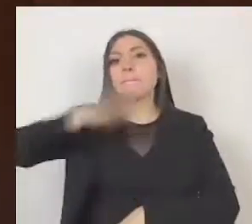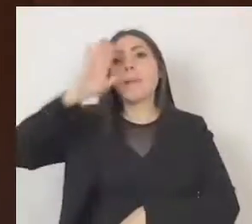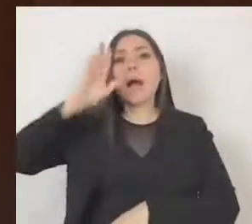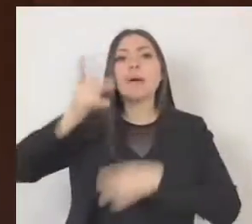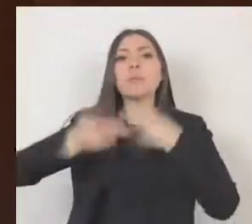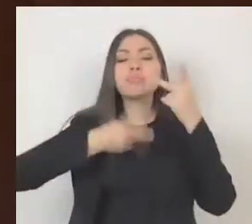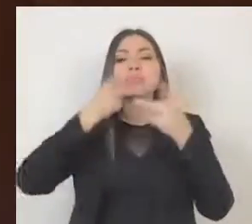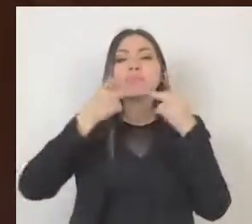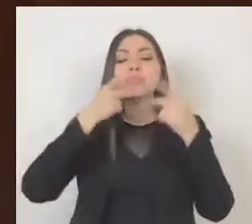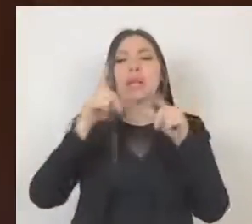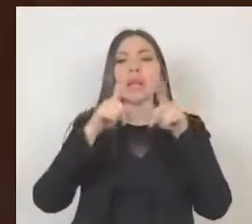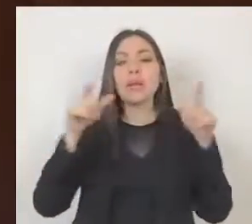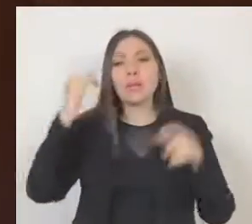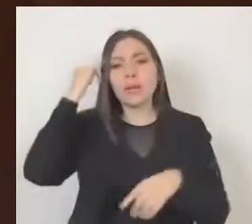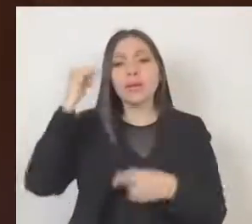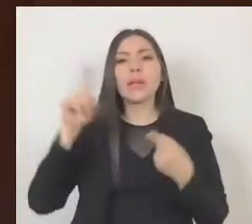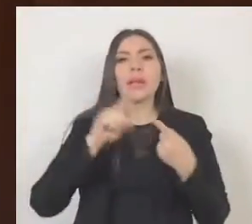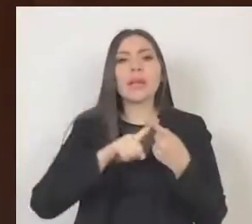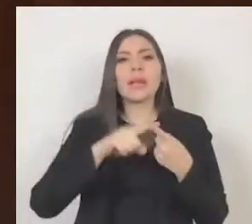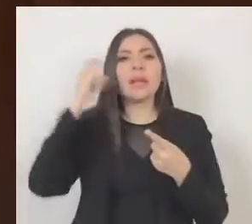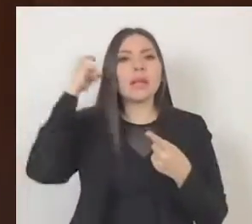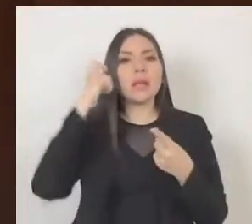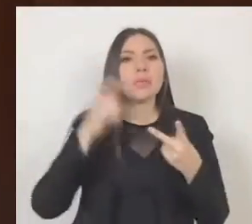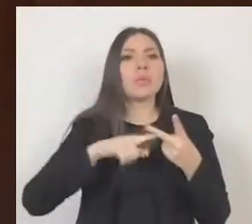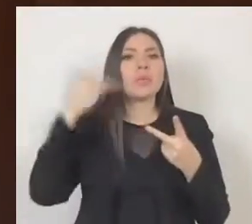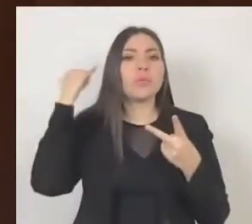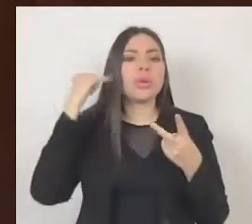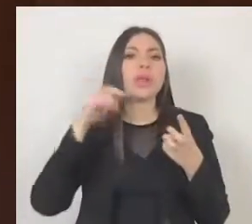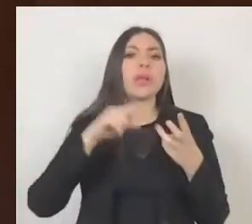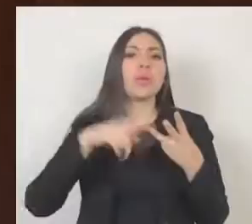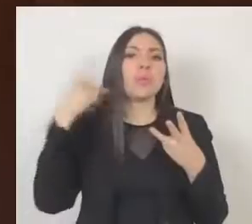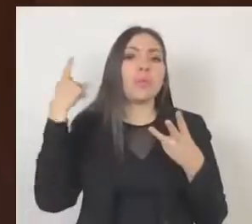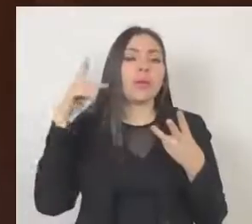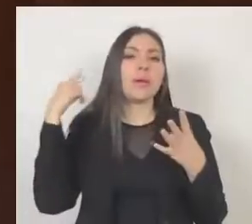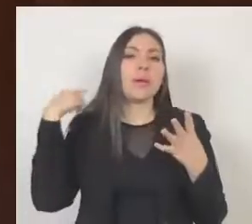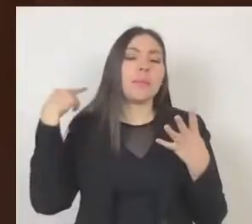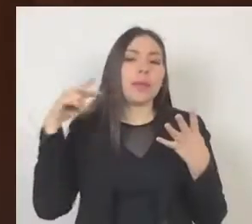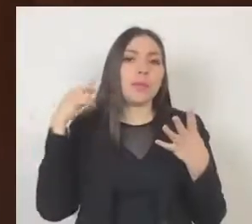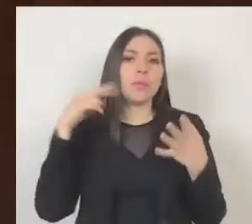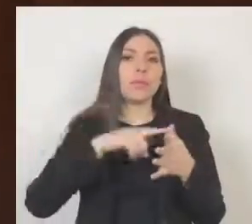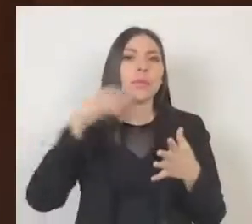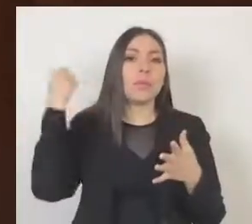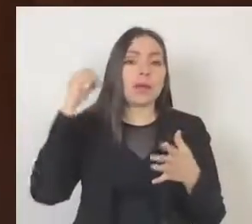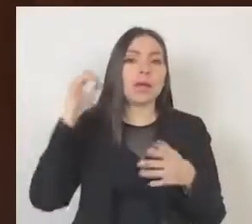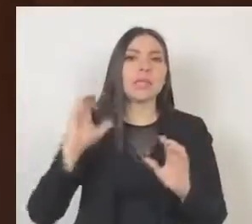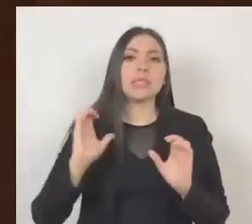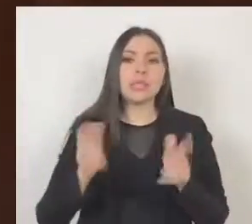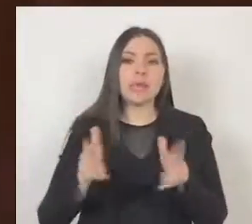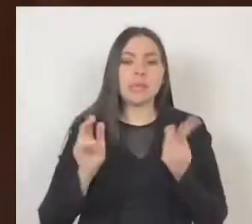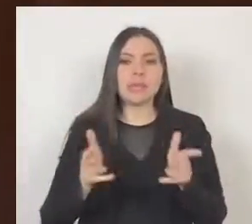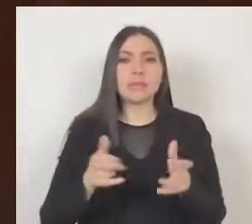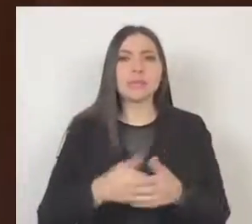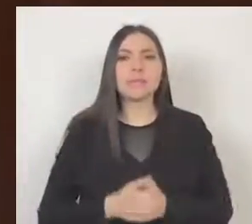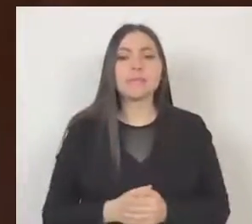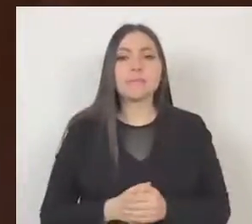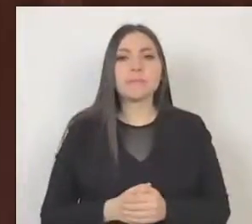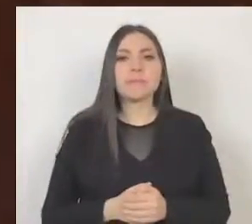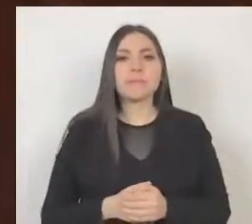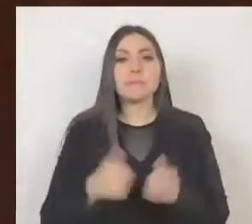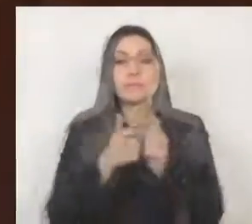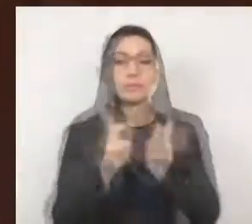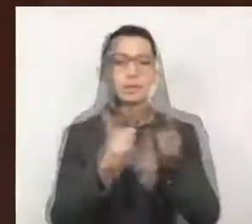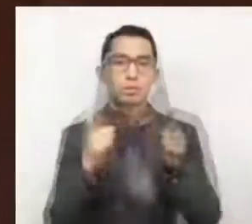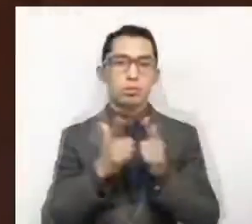junto con Guerrero, Yucatán, Puebla, Veracruz, Oaxaca y Chiapas. En el grupo parlamentario del Partido